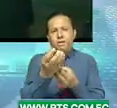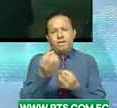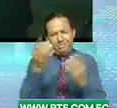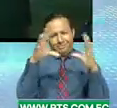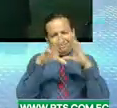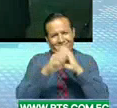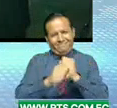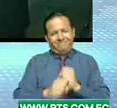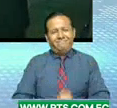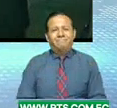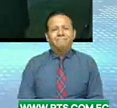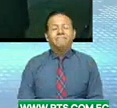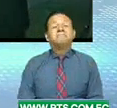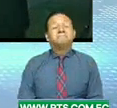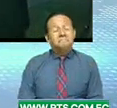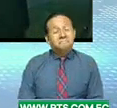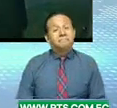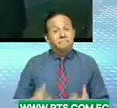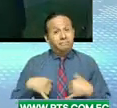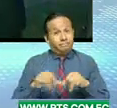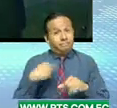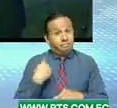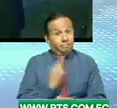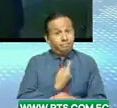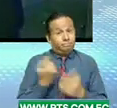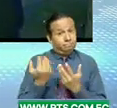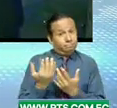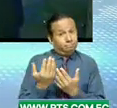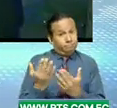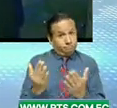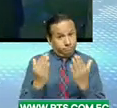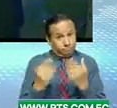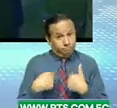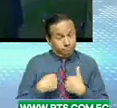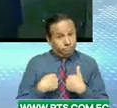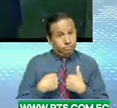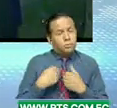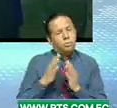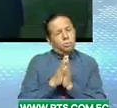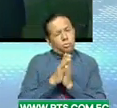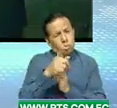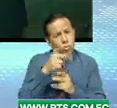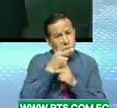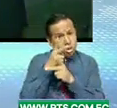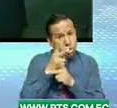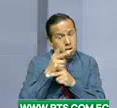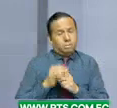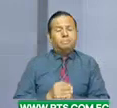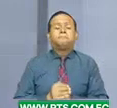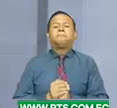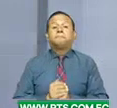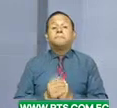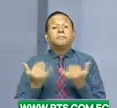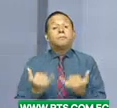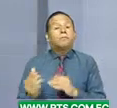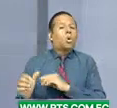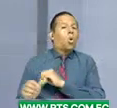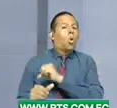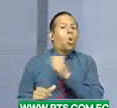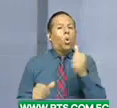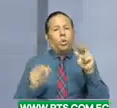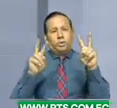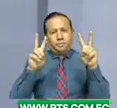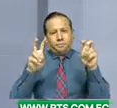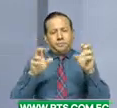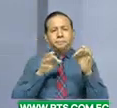noches. Así es, Charlie, nosotros permanecemos a la expectativa. Por favor, mantente a buen recaudo. Por ahora pasamos a otro tema